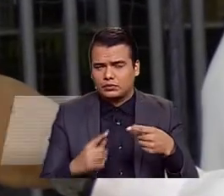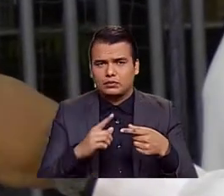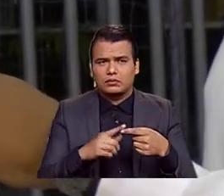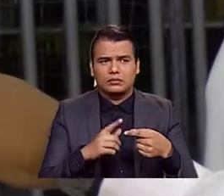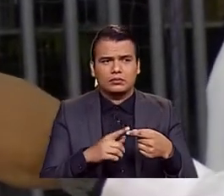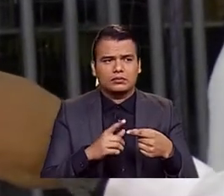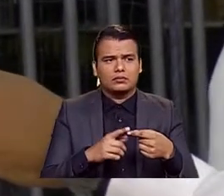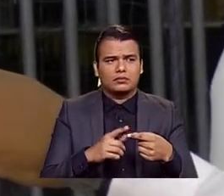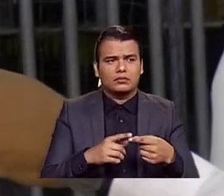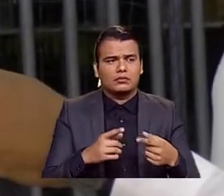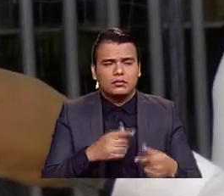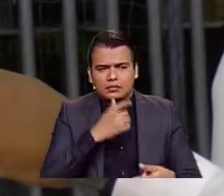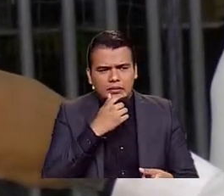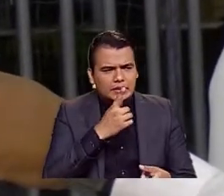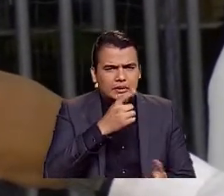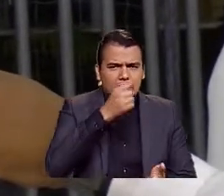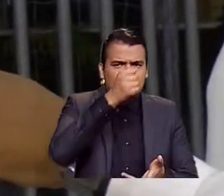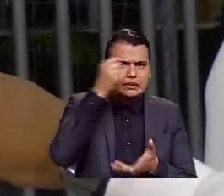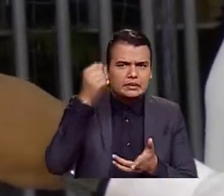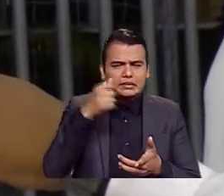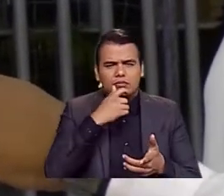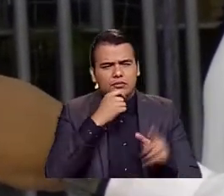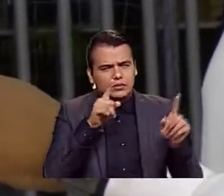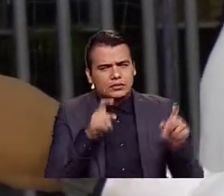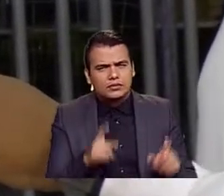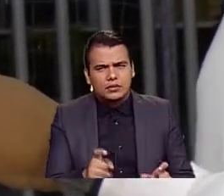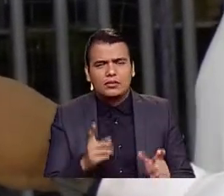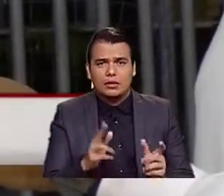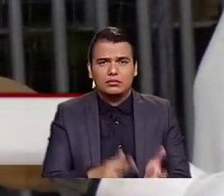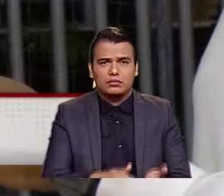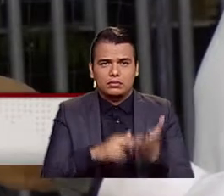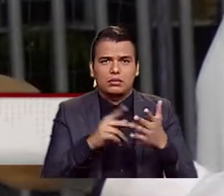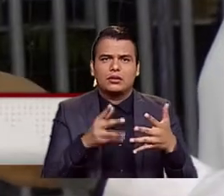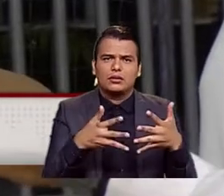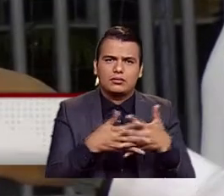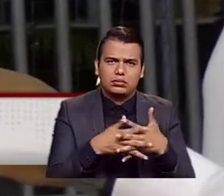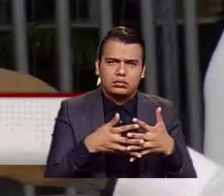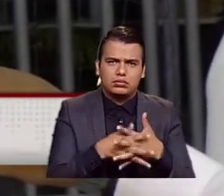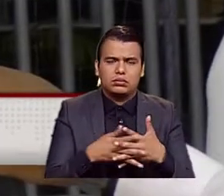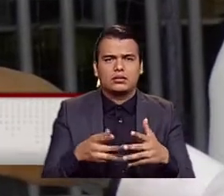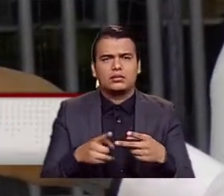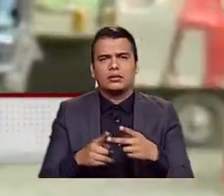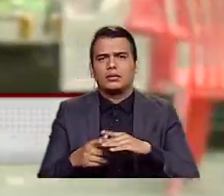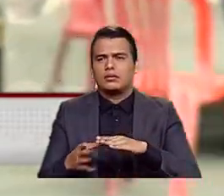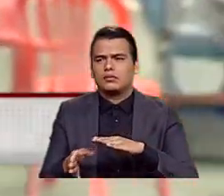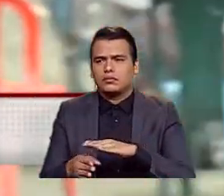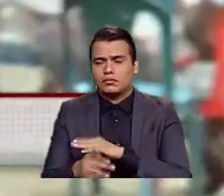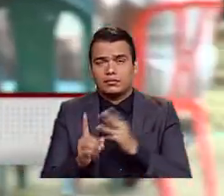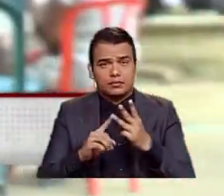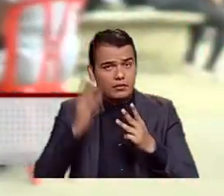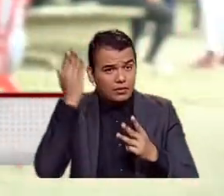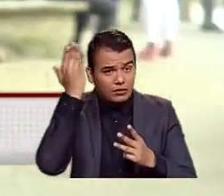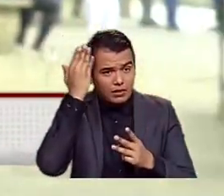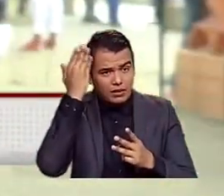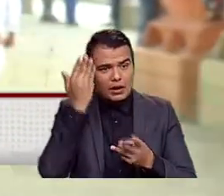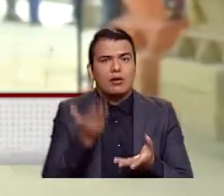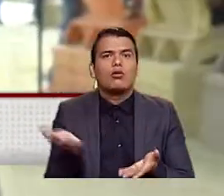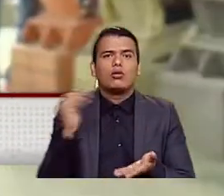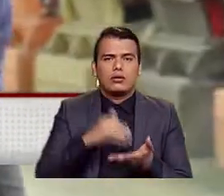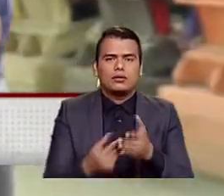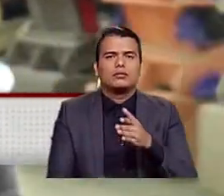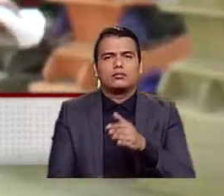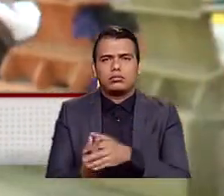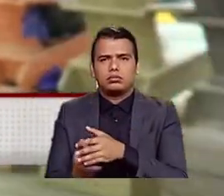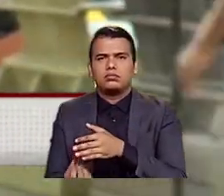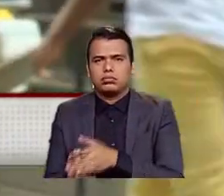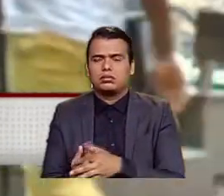sectores estratégicos de la economía que fueron olvidados en la ciudad. La Rosera, la cooperativa de pescadores, sector maderero. Dos, darle incentivos tributarios